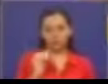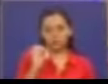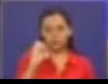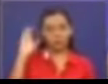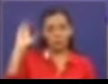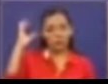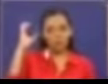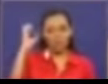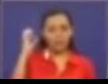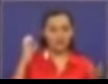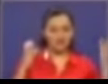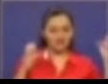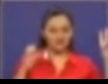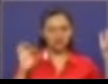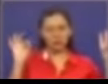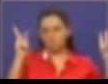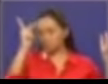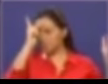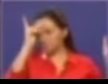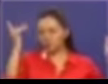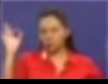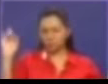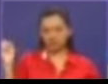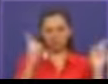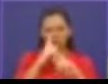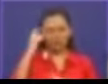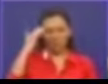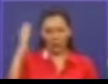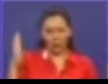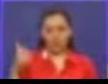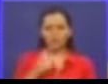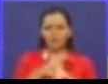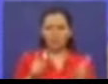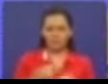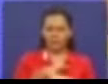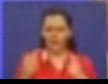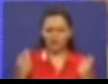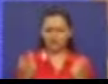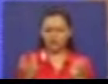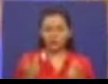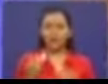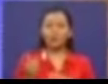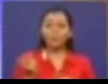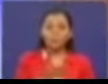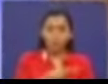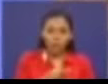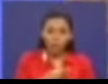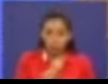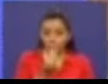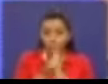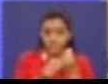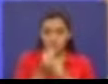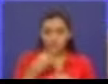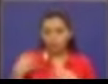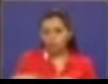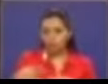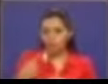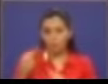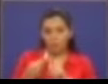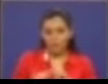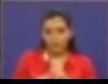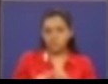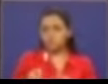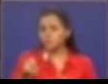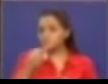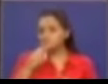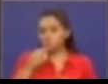en Perú 18%, o viceversa. No recuerdo. Entonces, es falso. Los productos de la canasta básica, la inmensa mayoría no pagan IVA. Las medicinas no